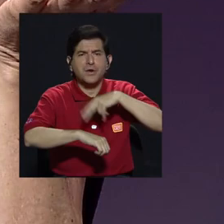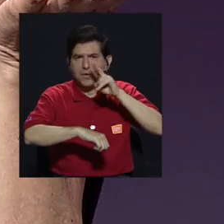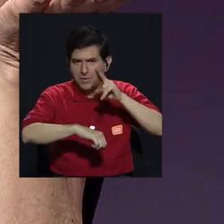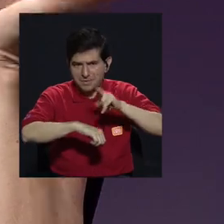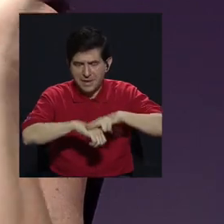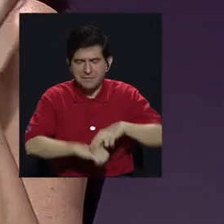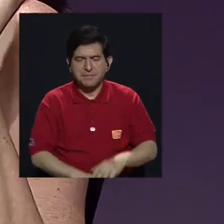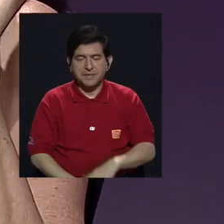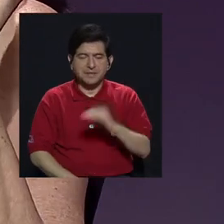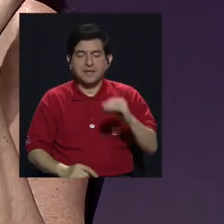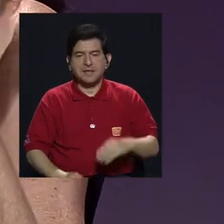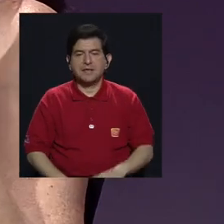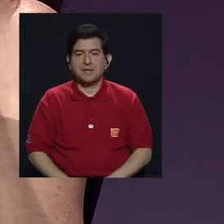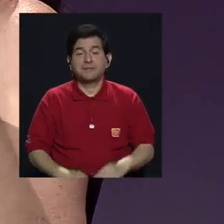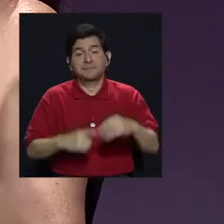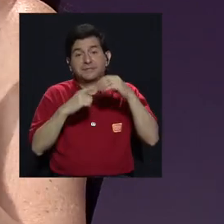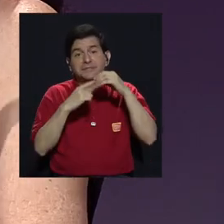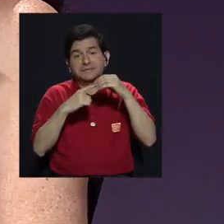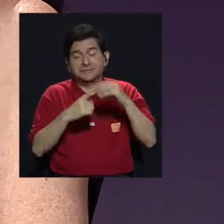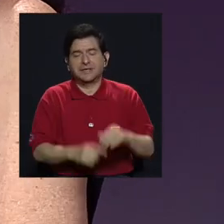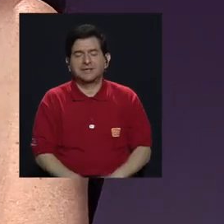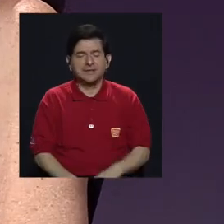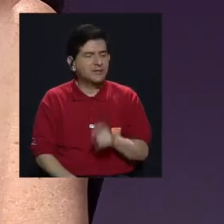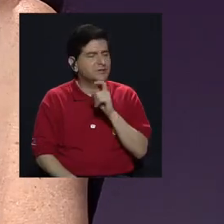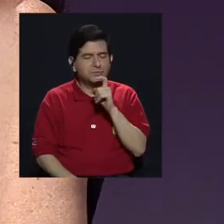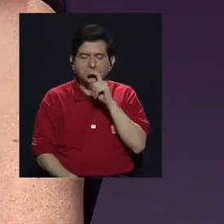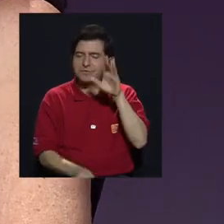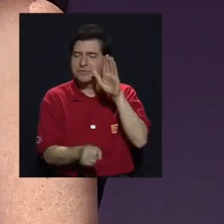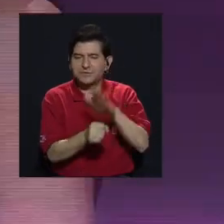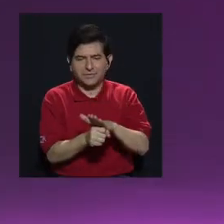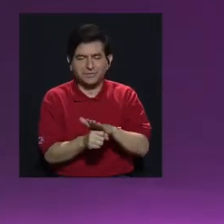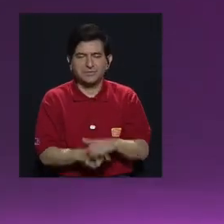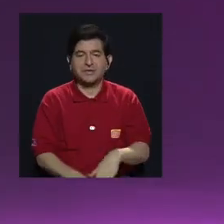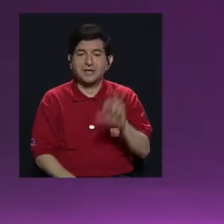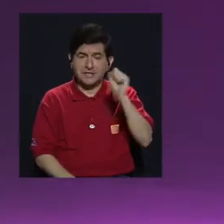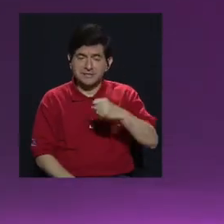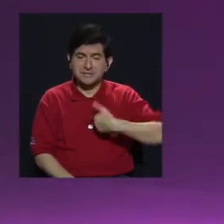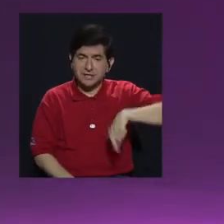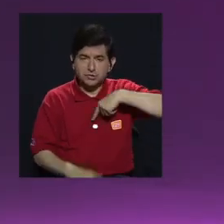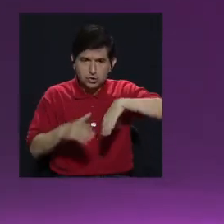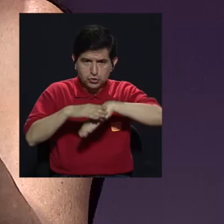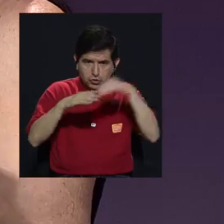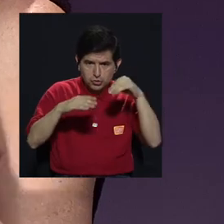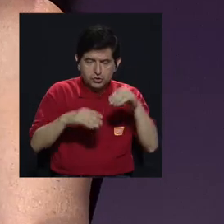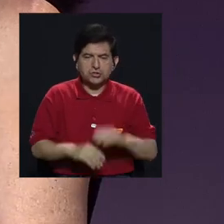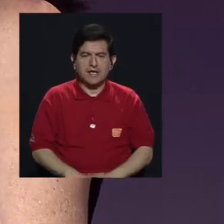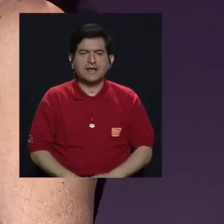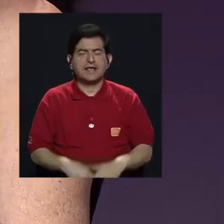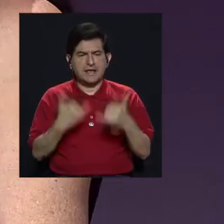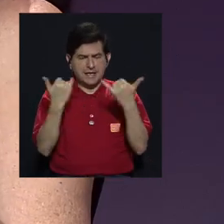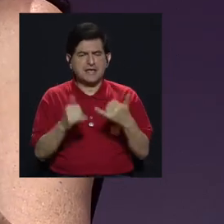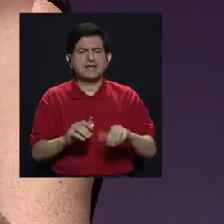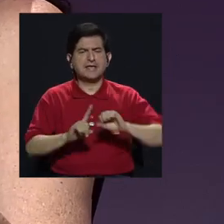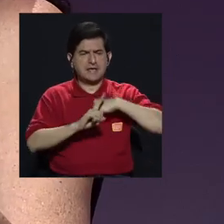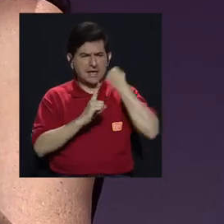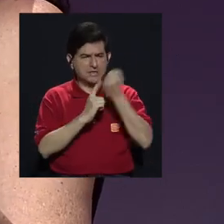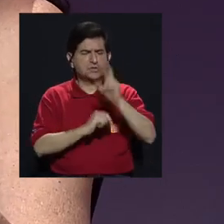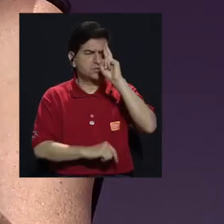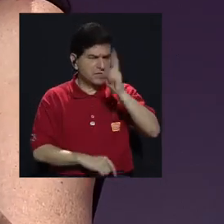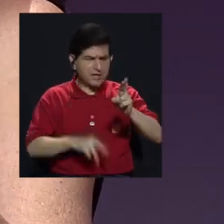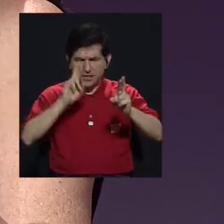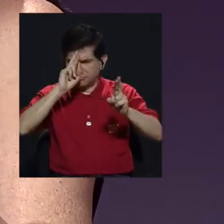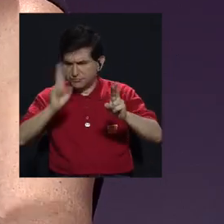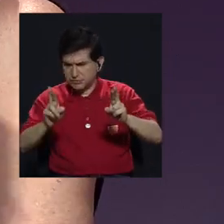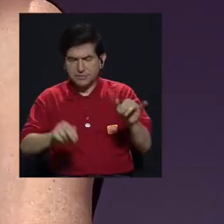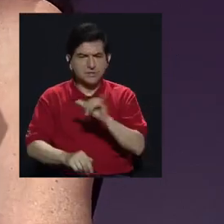generalmente y mayormente, ¿verdad? Entonces es difícil el cumplimiento. Sí tenemos que salir del closet y la sociedad tiene que empezar a ser